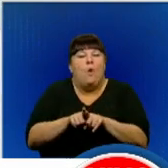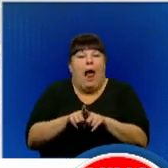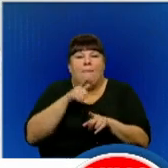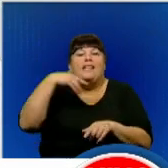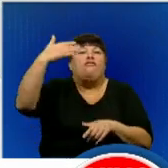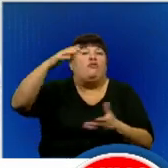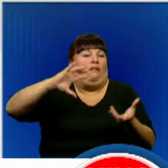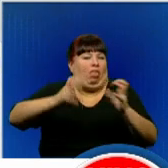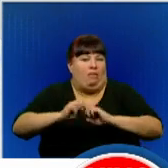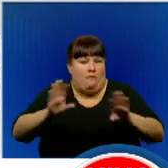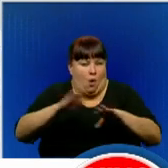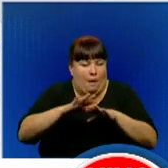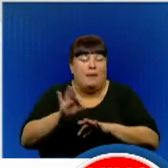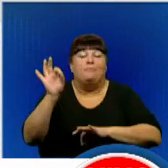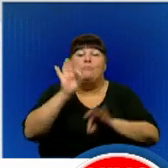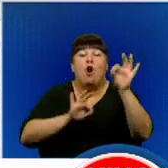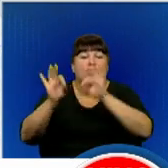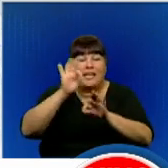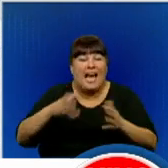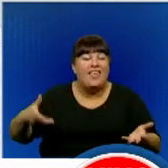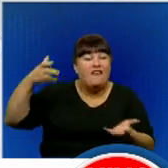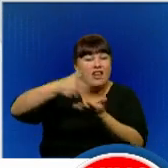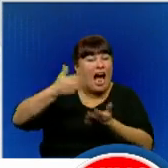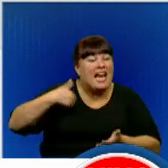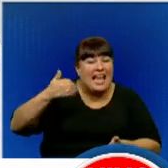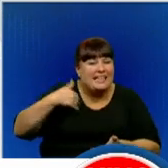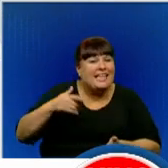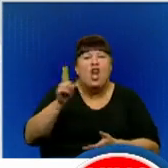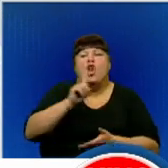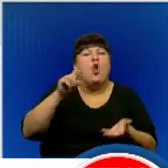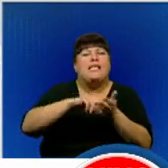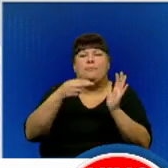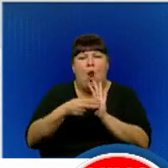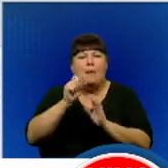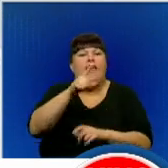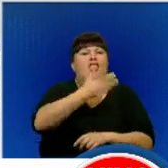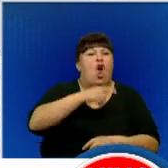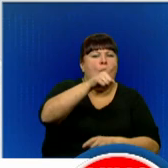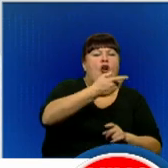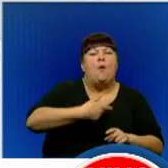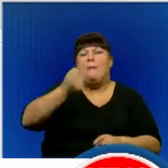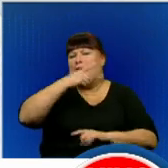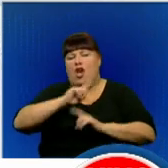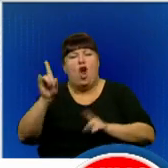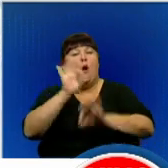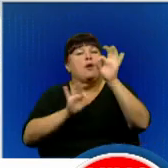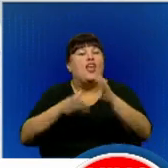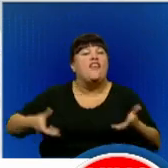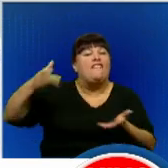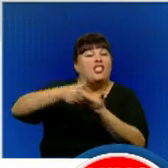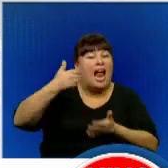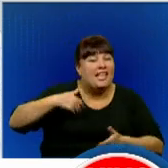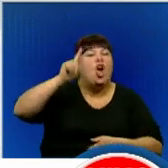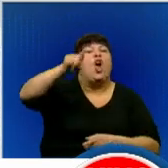hipotecando el futuro la tasa de inversión en la argentina no fue un problema ni de su gobierno ni del gobierno anterior la tasa de inversión en argentina